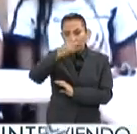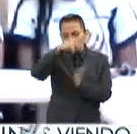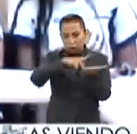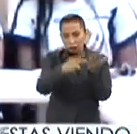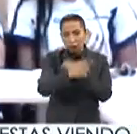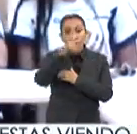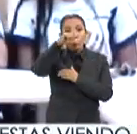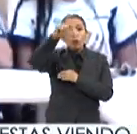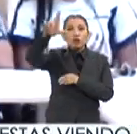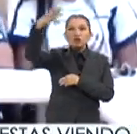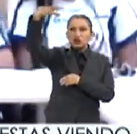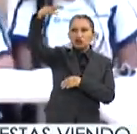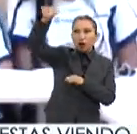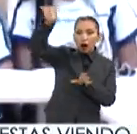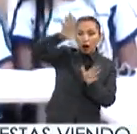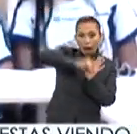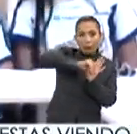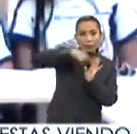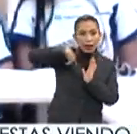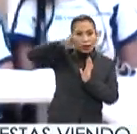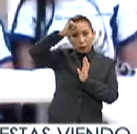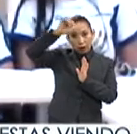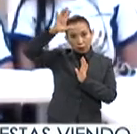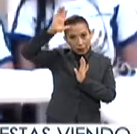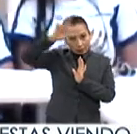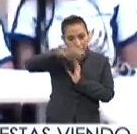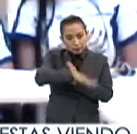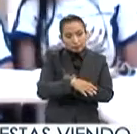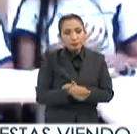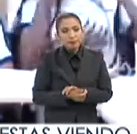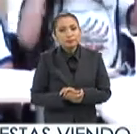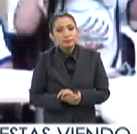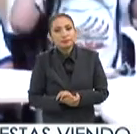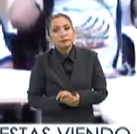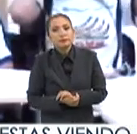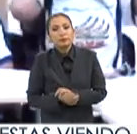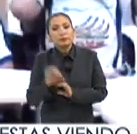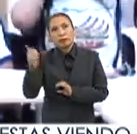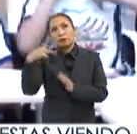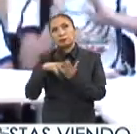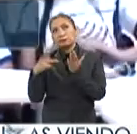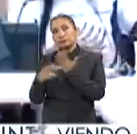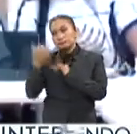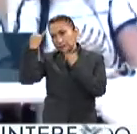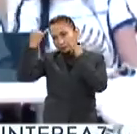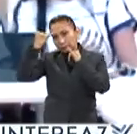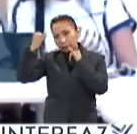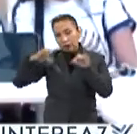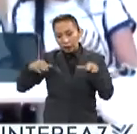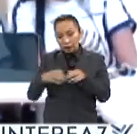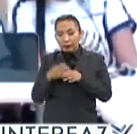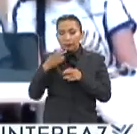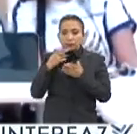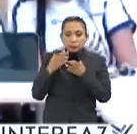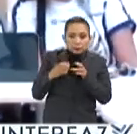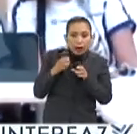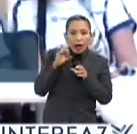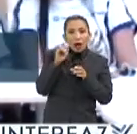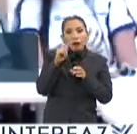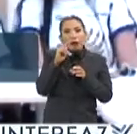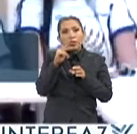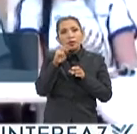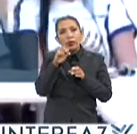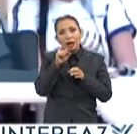luz solar en el refugio cañero de Cuauhtémoc y un proyecto de creación de incubadoras para el tortuguario en